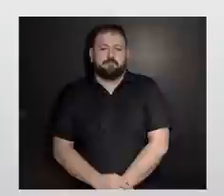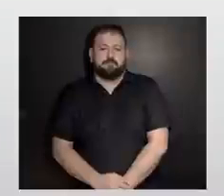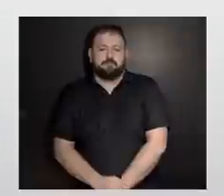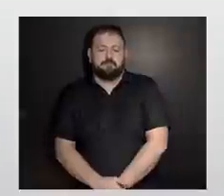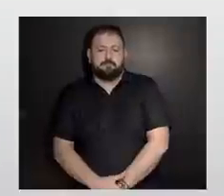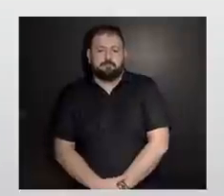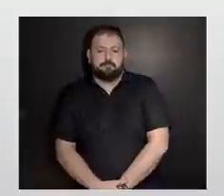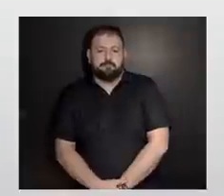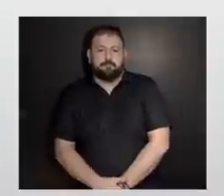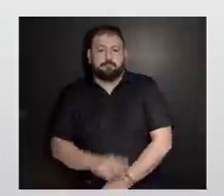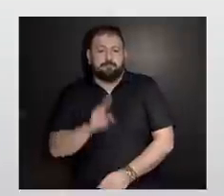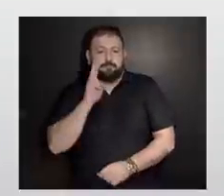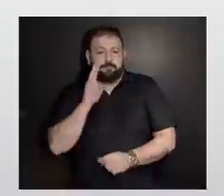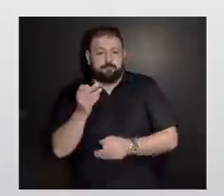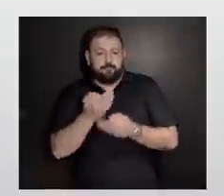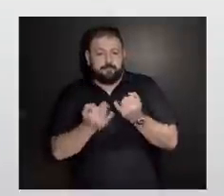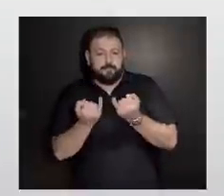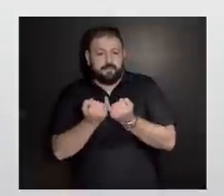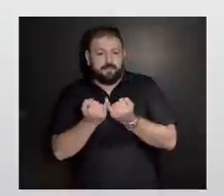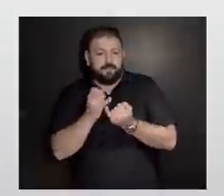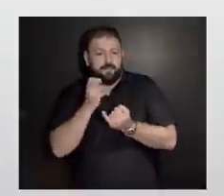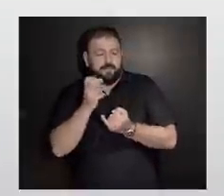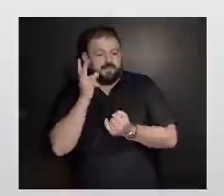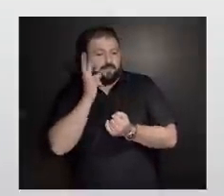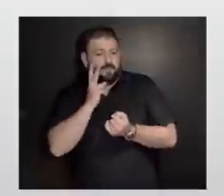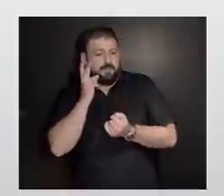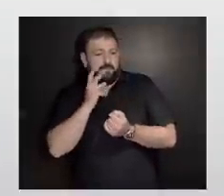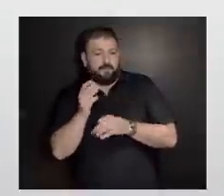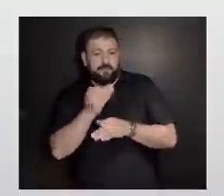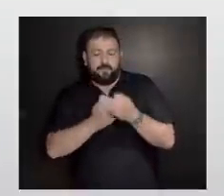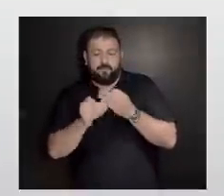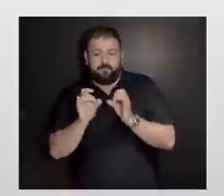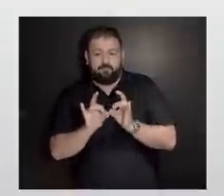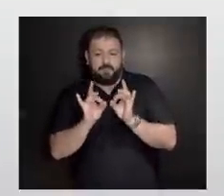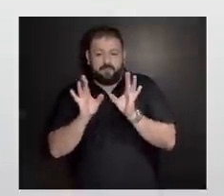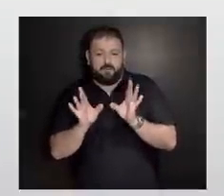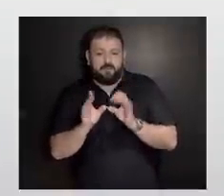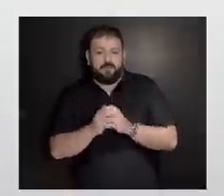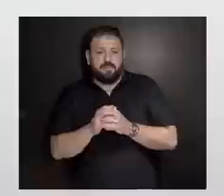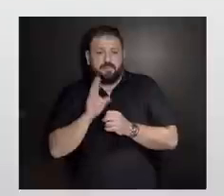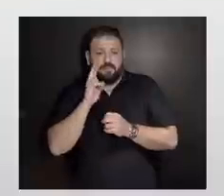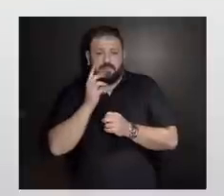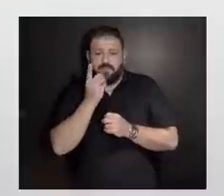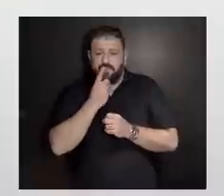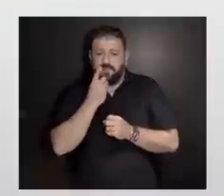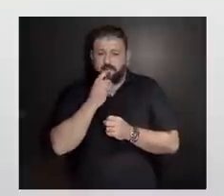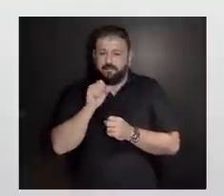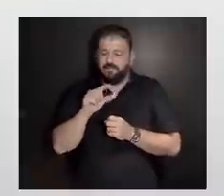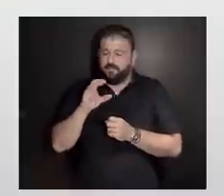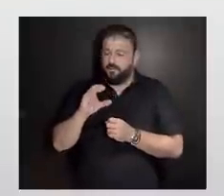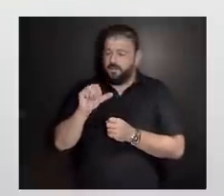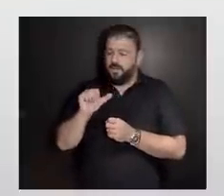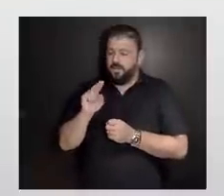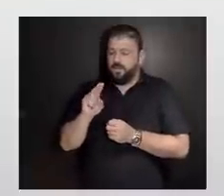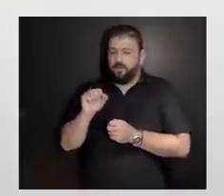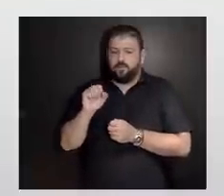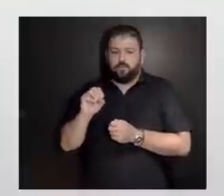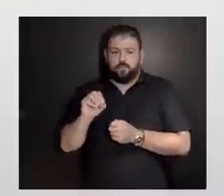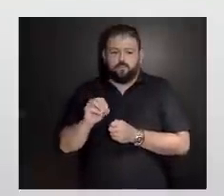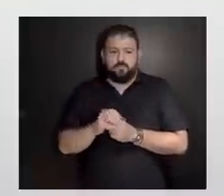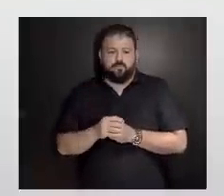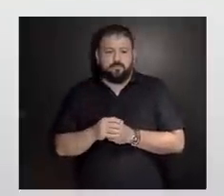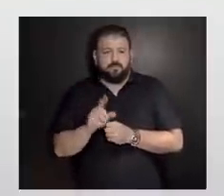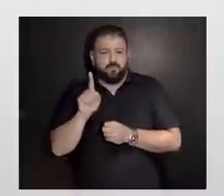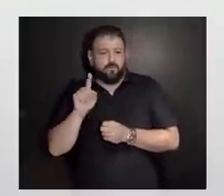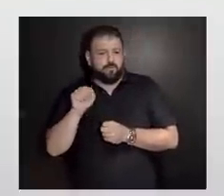Muy bien, ya para casi concluir está la prevalencia de las complicaciones. La diabetes causó para 2010